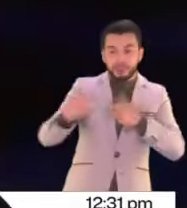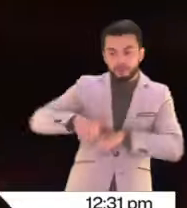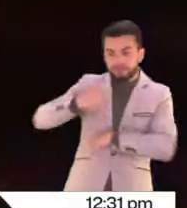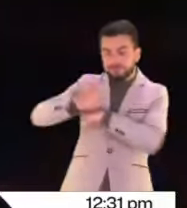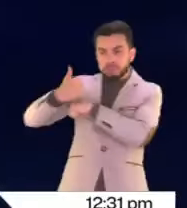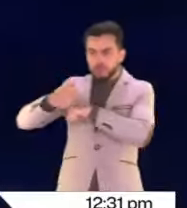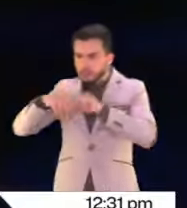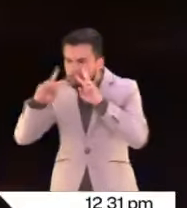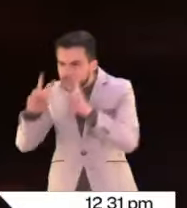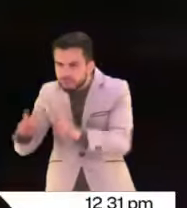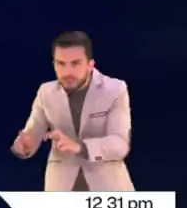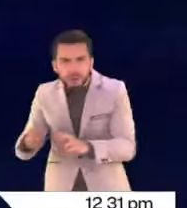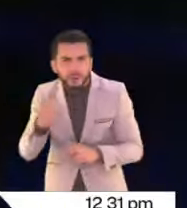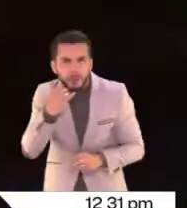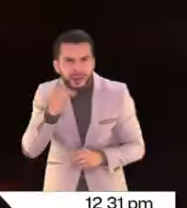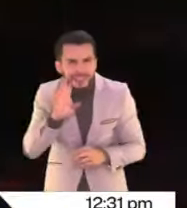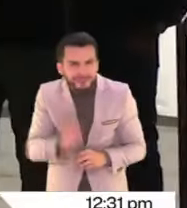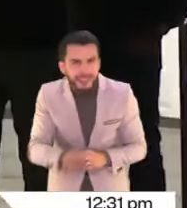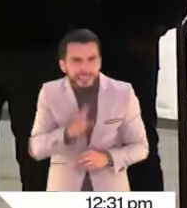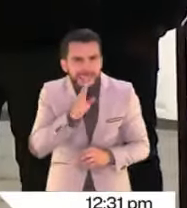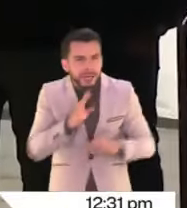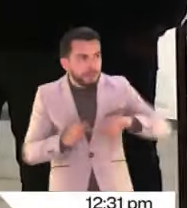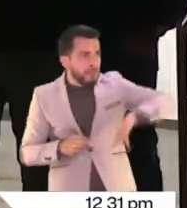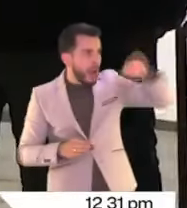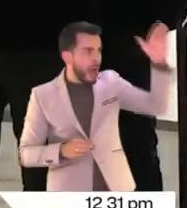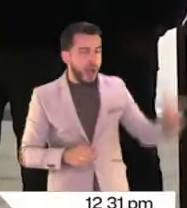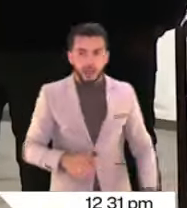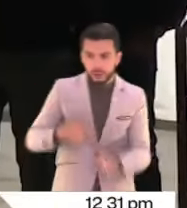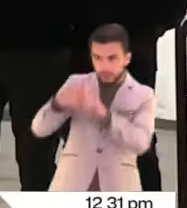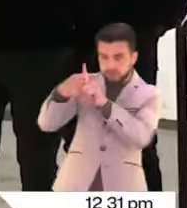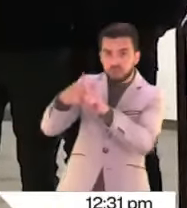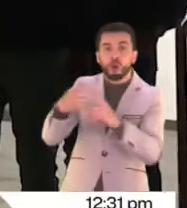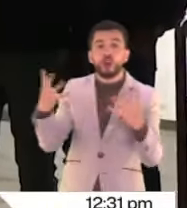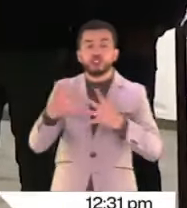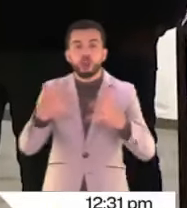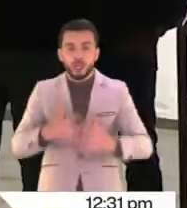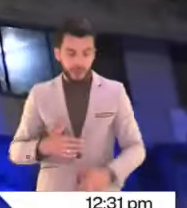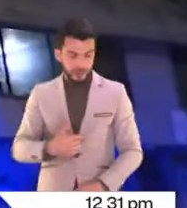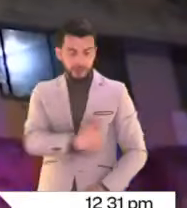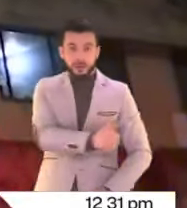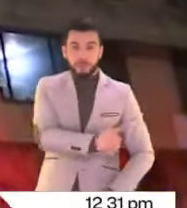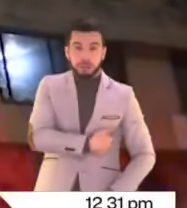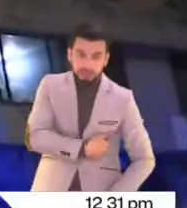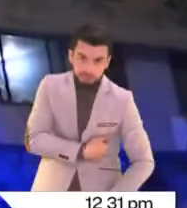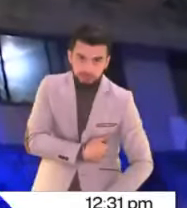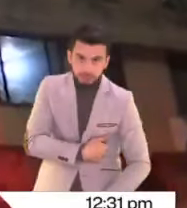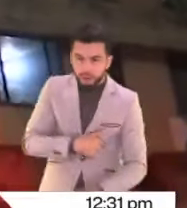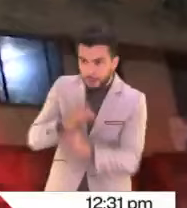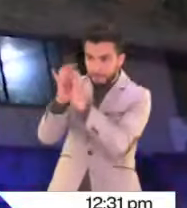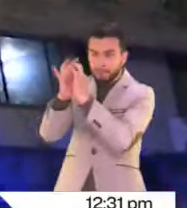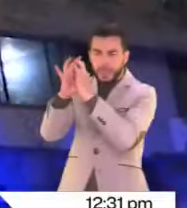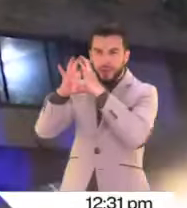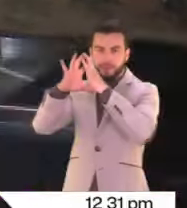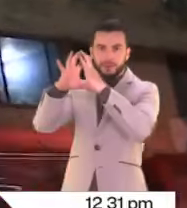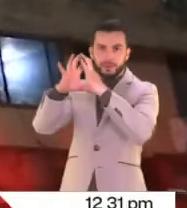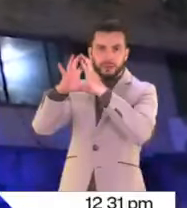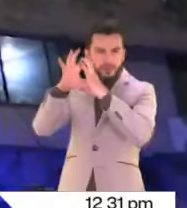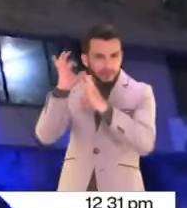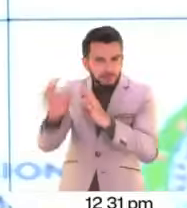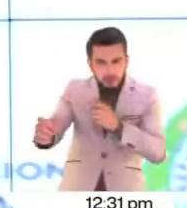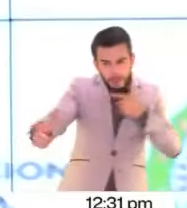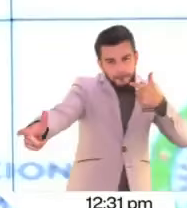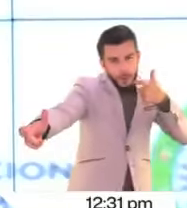habría tratado de un francotirador pues la herida de bala a un costado del tórax por el tipo de orificio correspondería un arma de largo